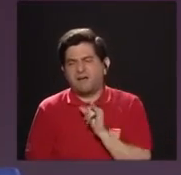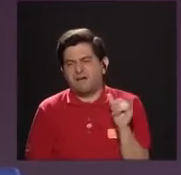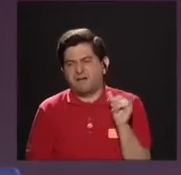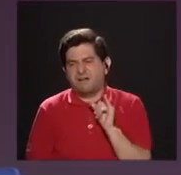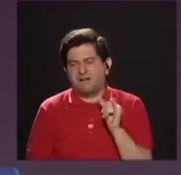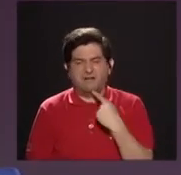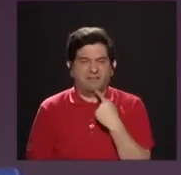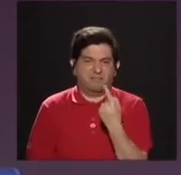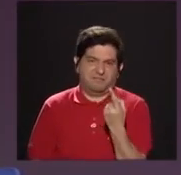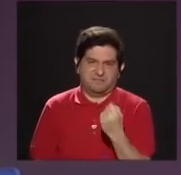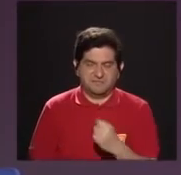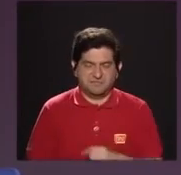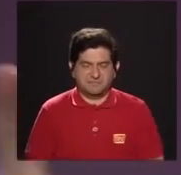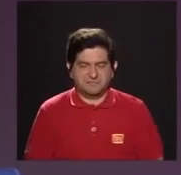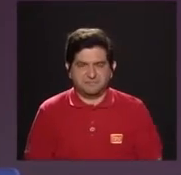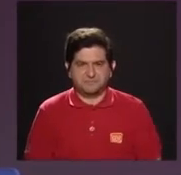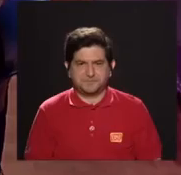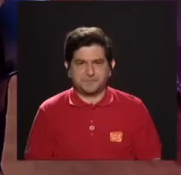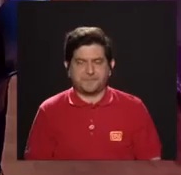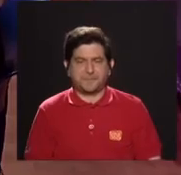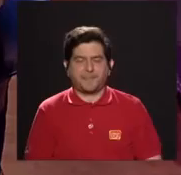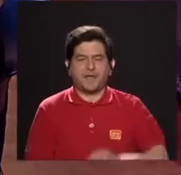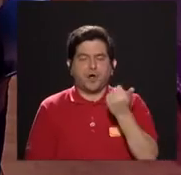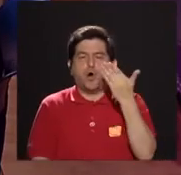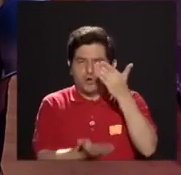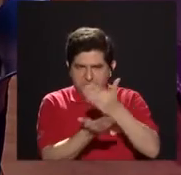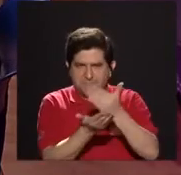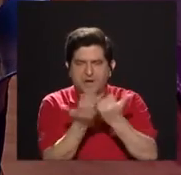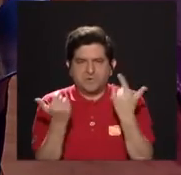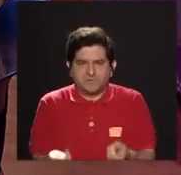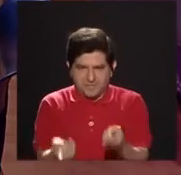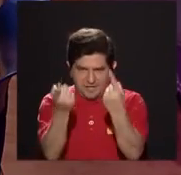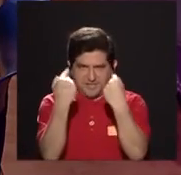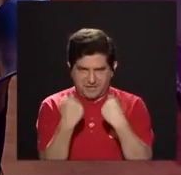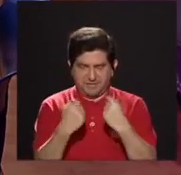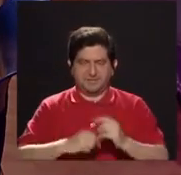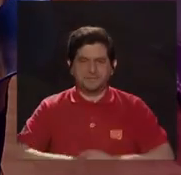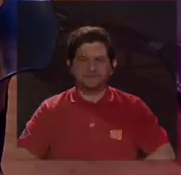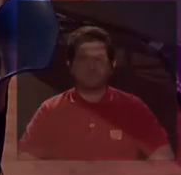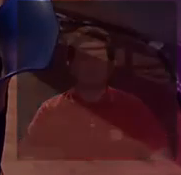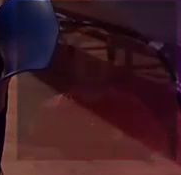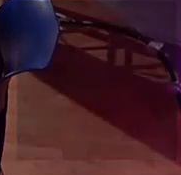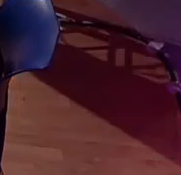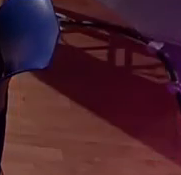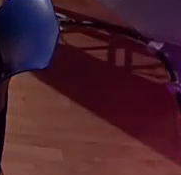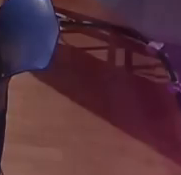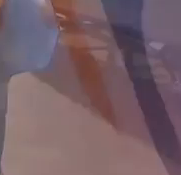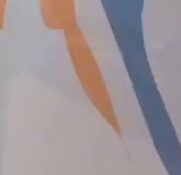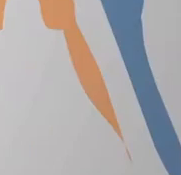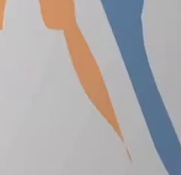uh-huh. vamos a, ¿verdad? Entonces, bueno, vamos a hacer otro corte y regresamos en un momento.